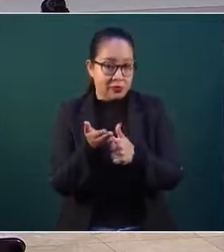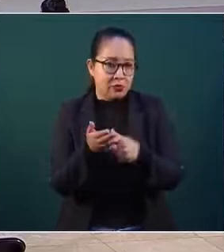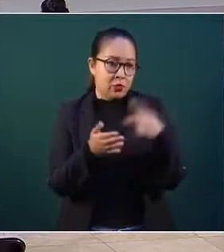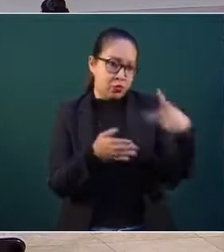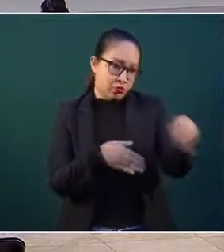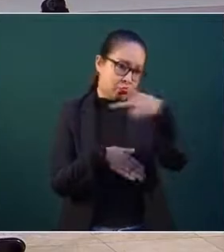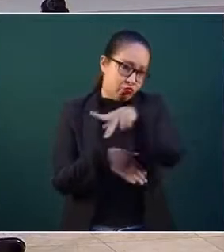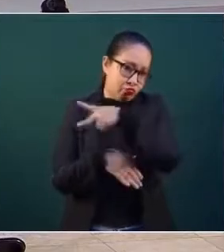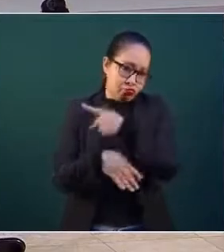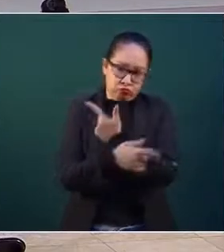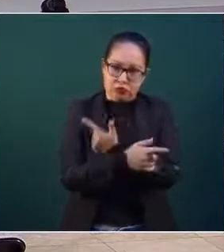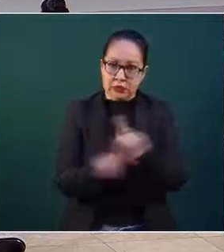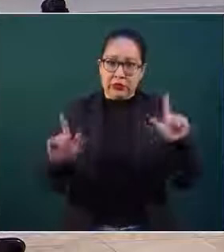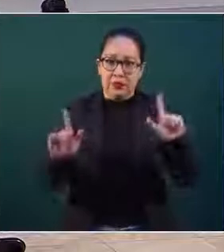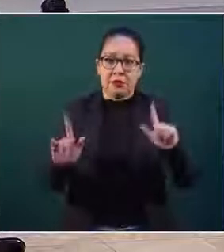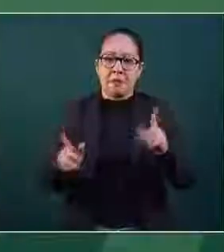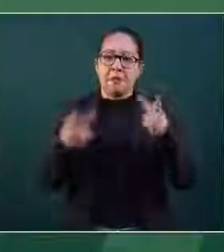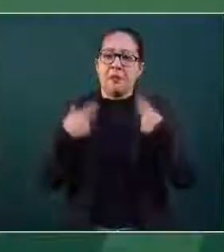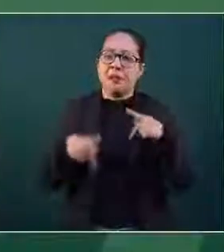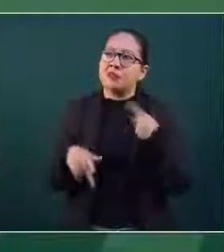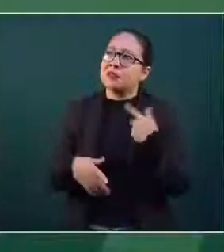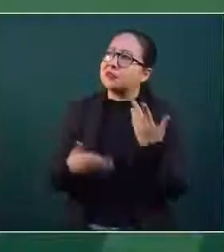libertad, se quejaban